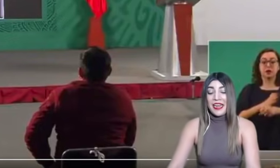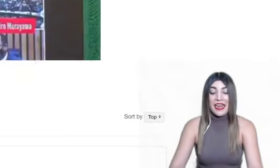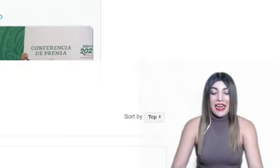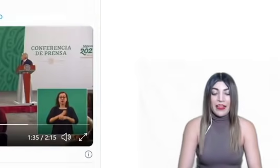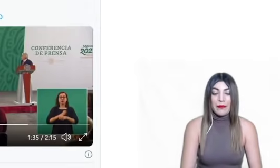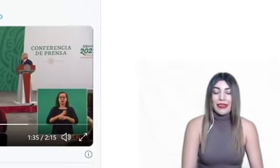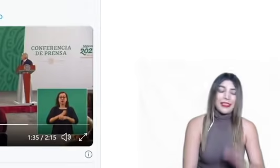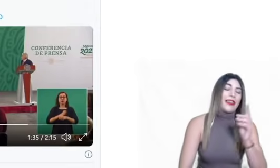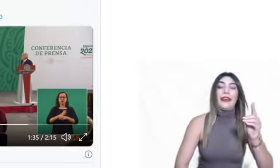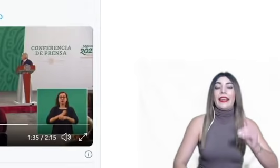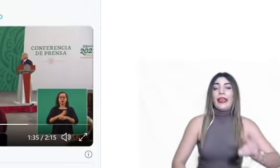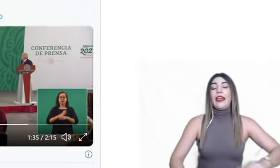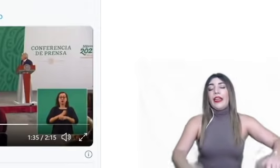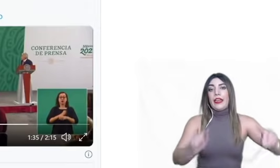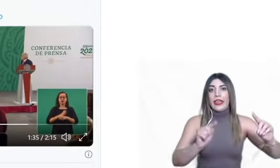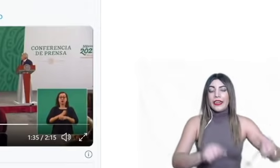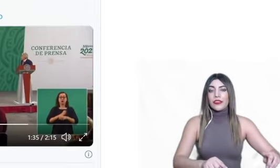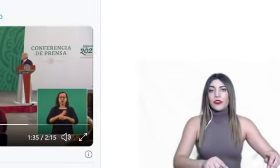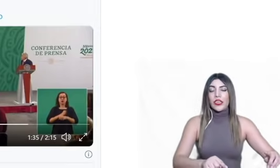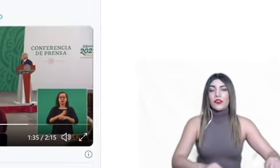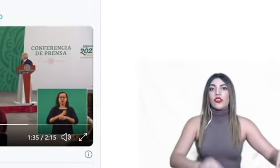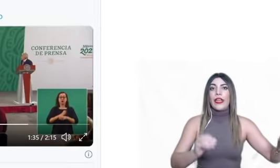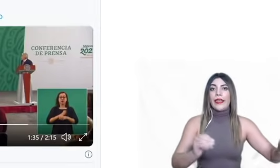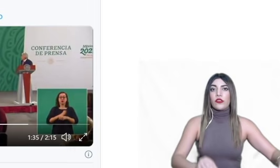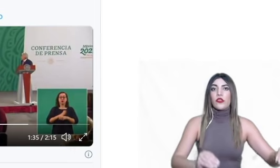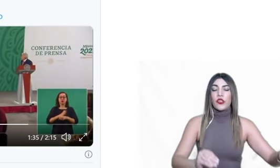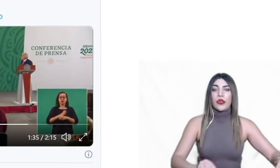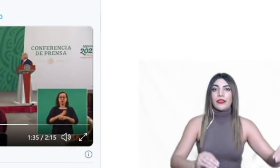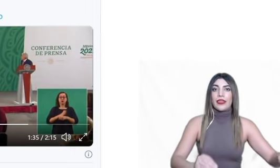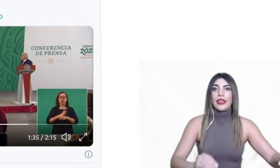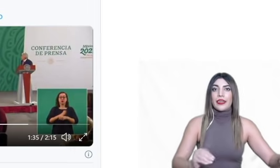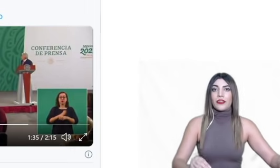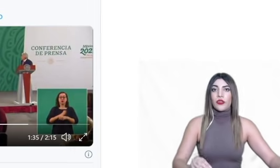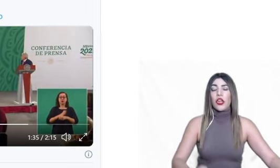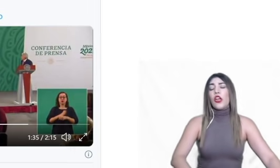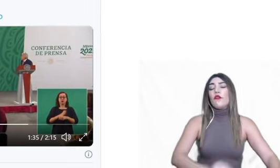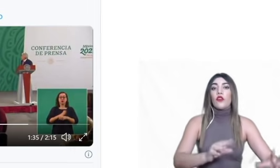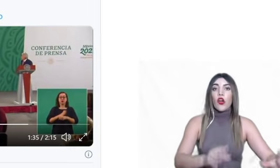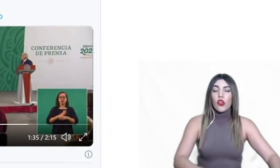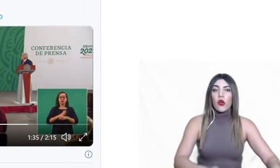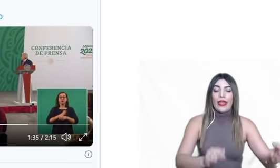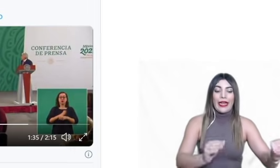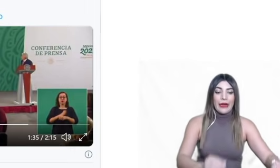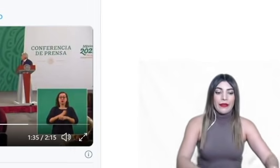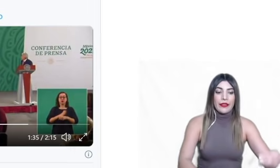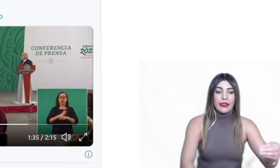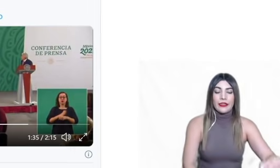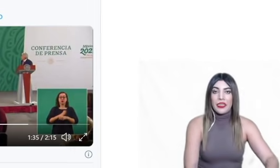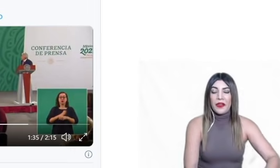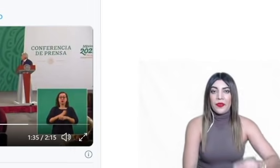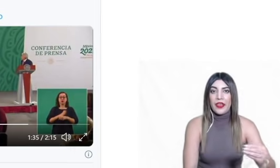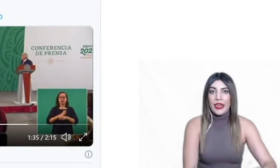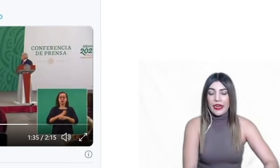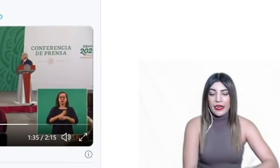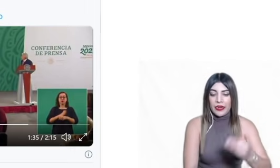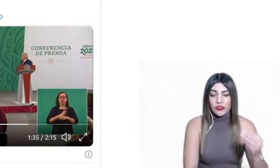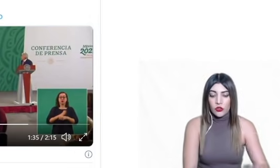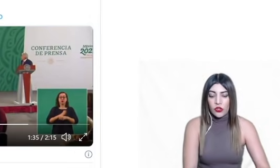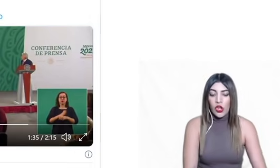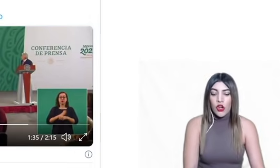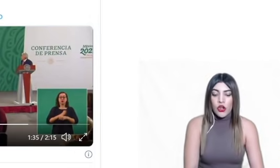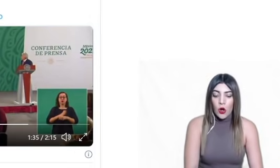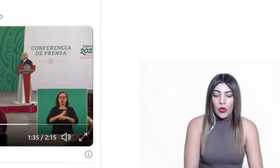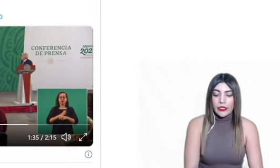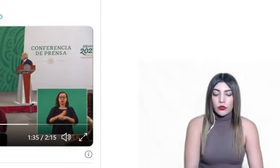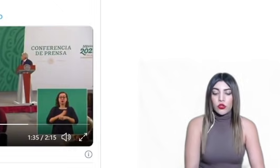Fíjense nada más. ¿Y saben qué? En estos años, estos señores tenían razón. Todo lo que acaban de decir tienen